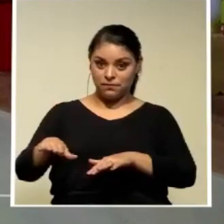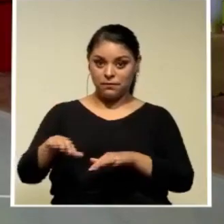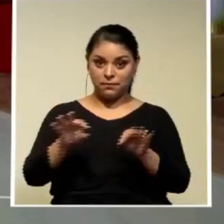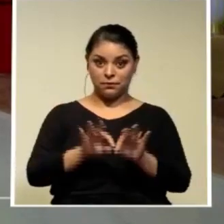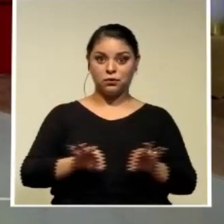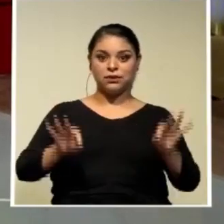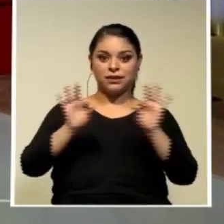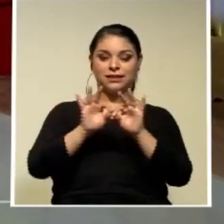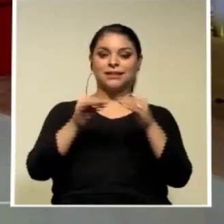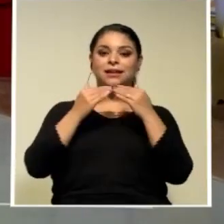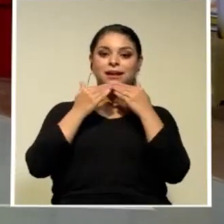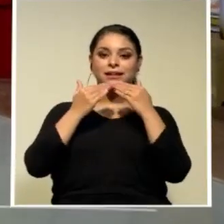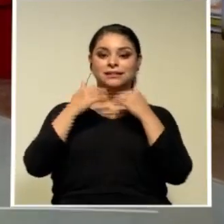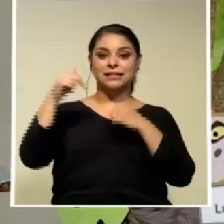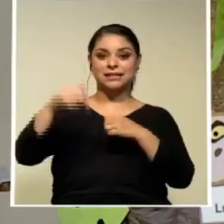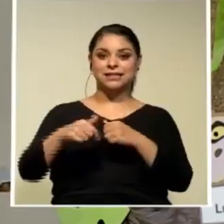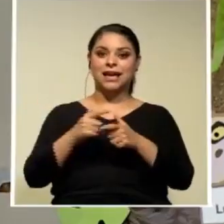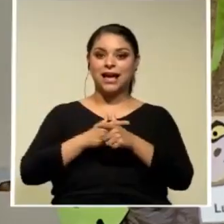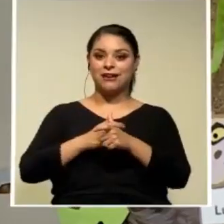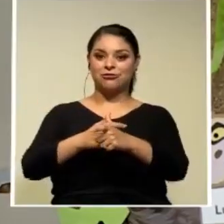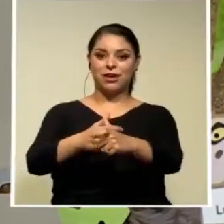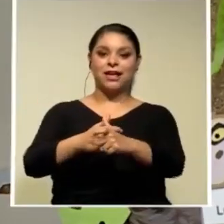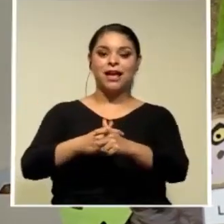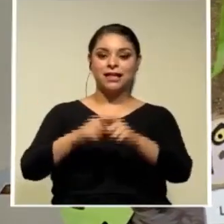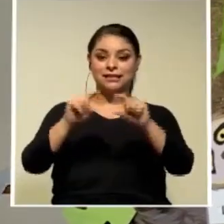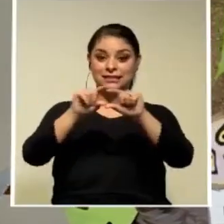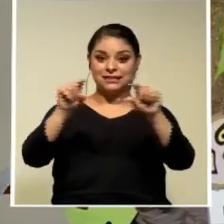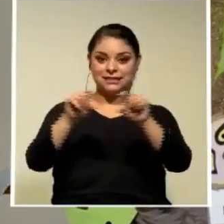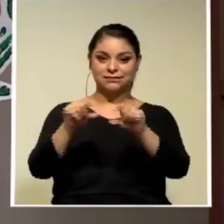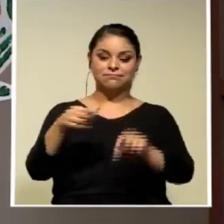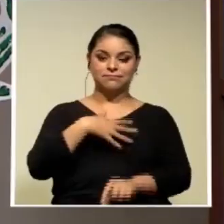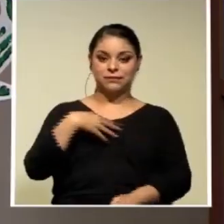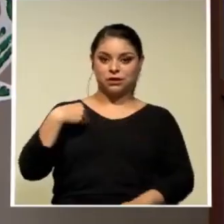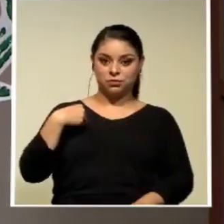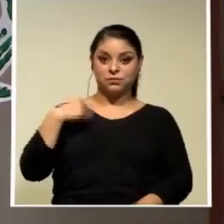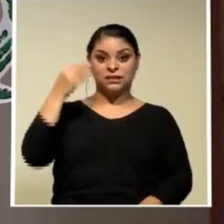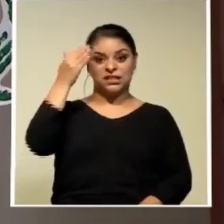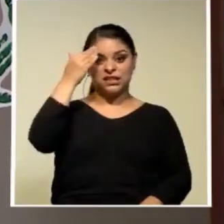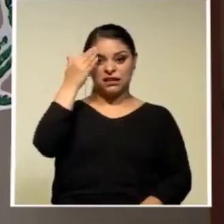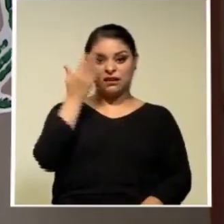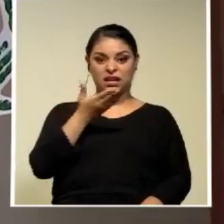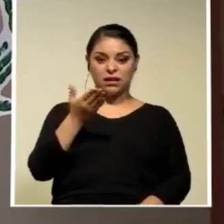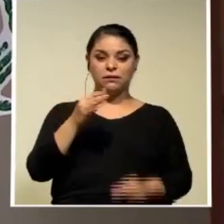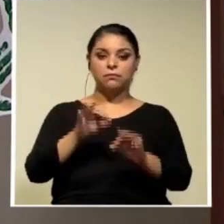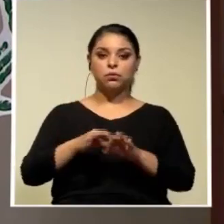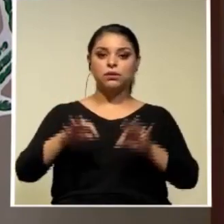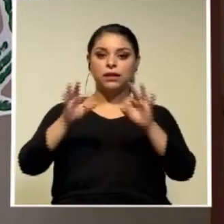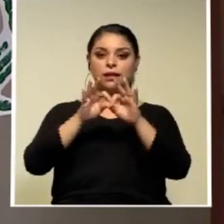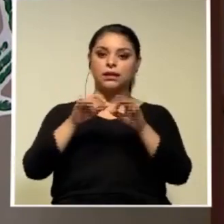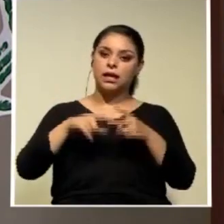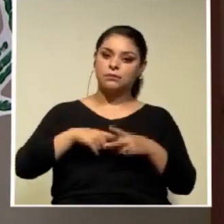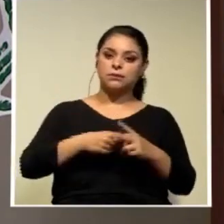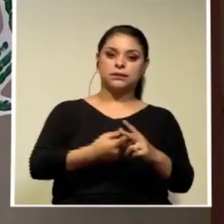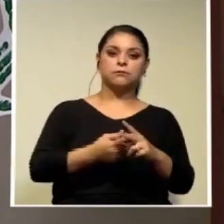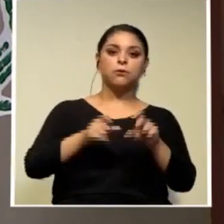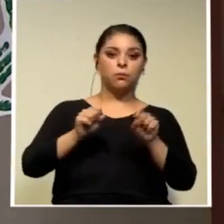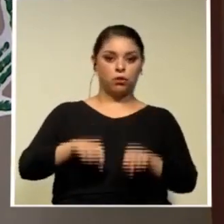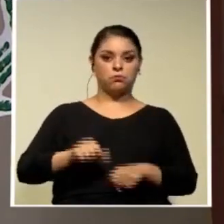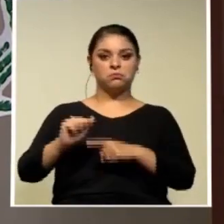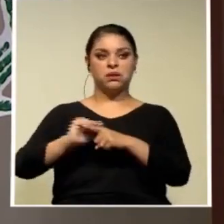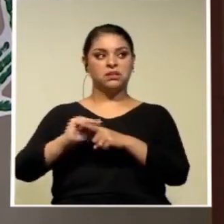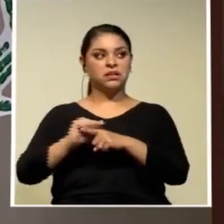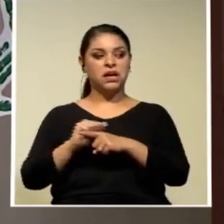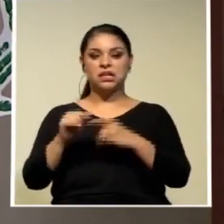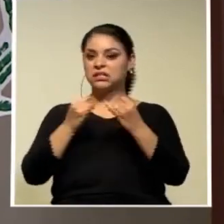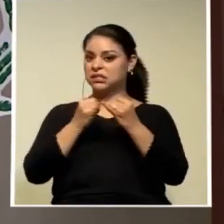Gwen! ¿Sí? Muchas gracias. Esta carrera de cintas me encantó. ¿Saben qué es muy importante? Al principio podemos practicarlo sin el caballito,